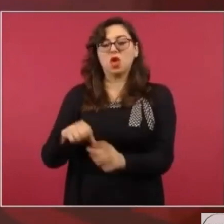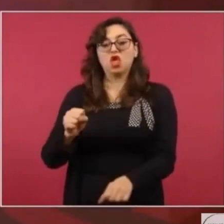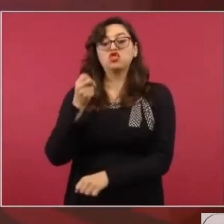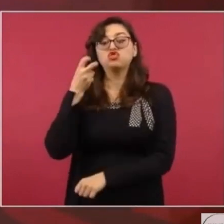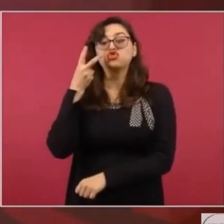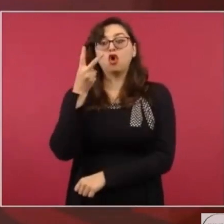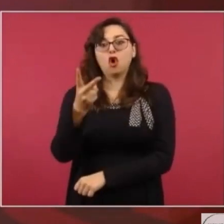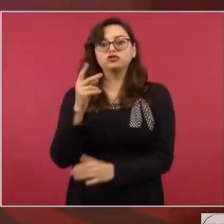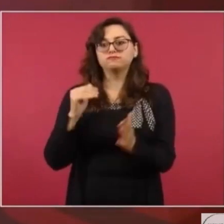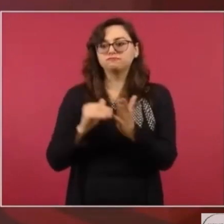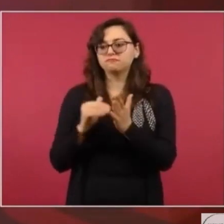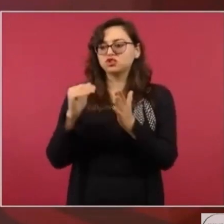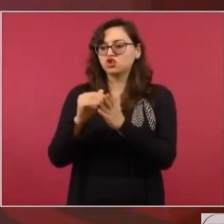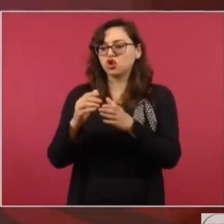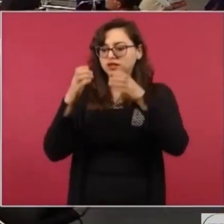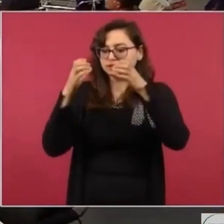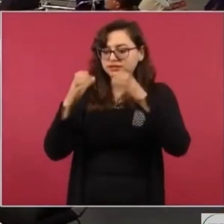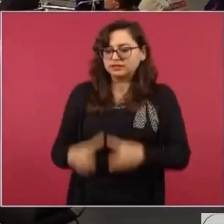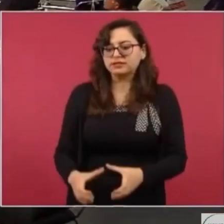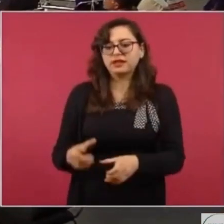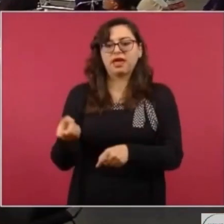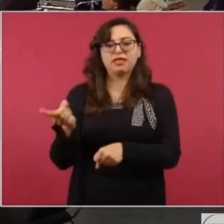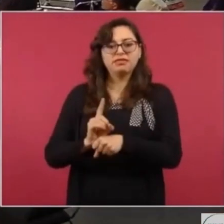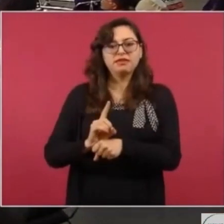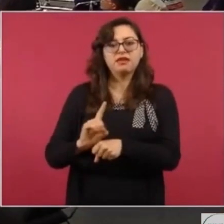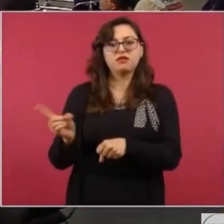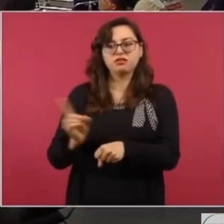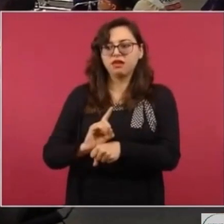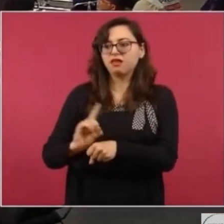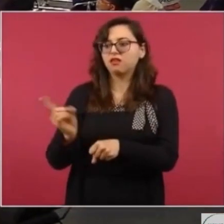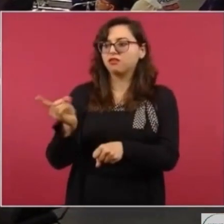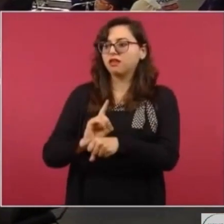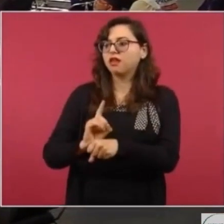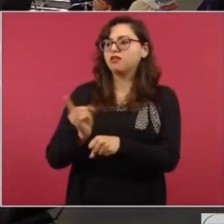diarios de petróleo.